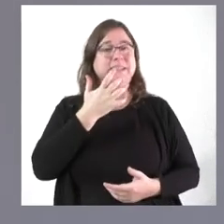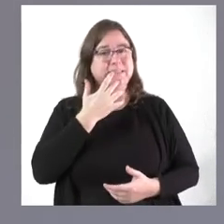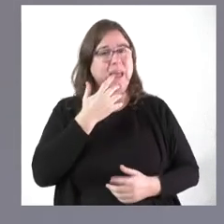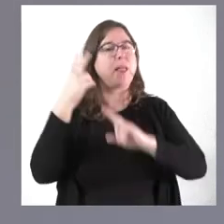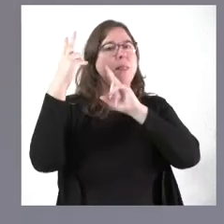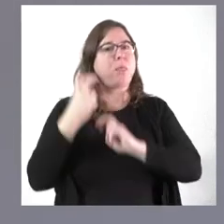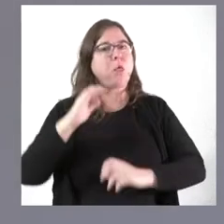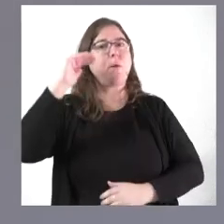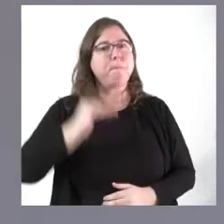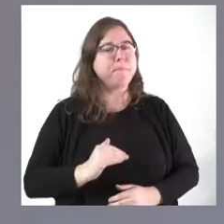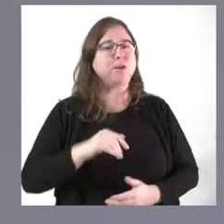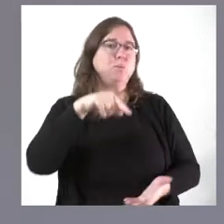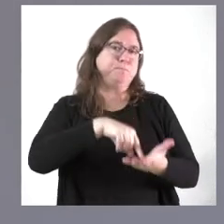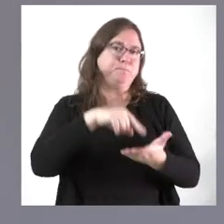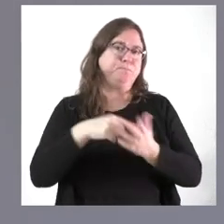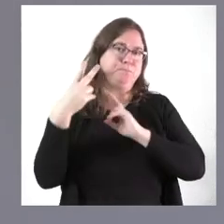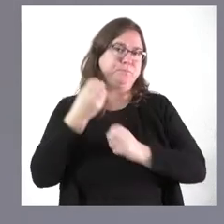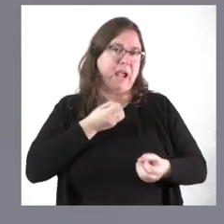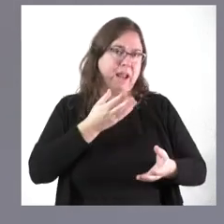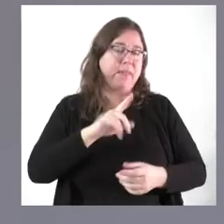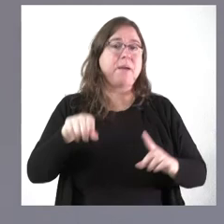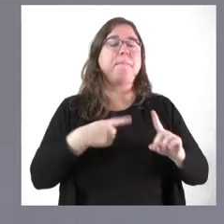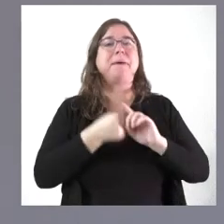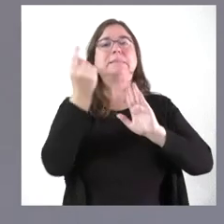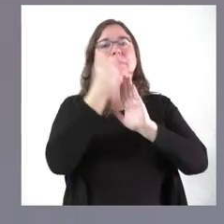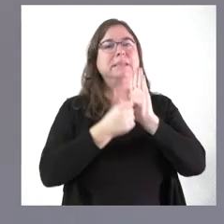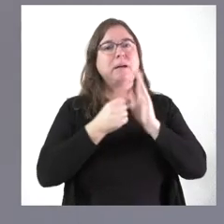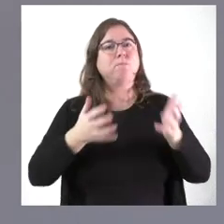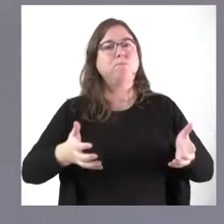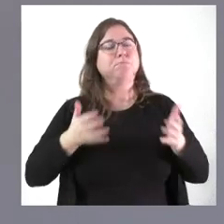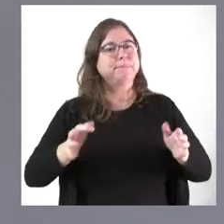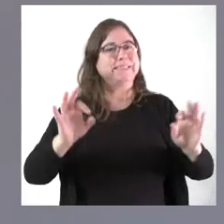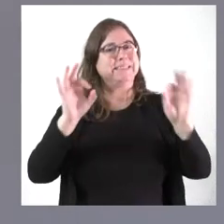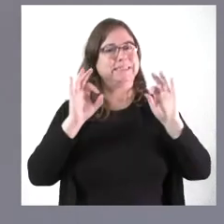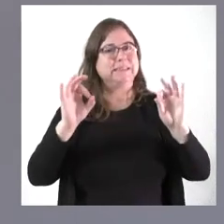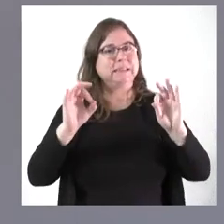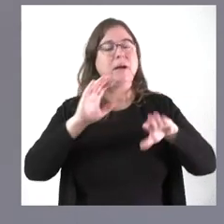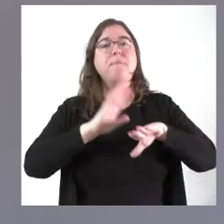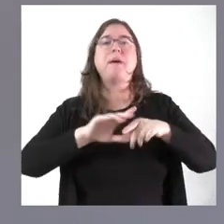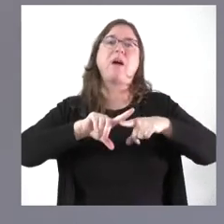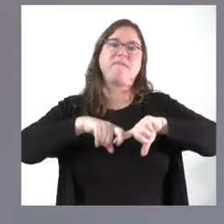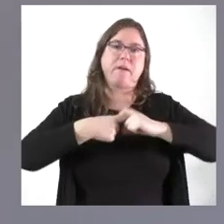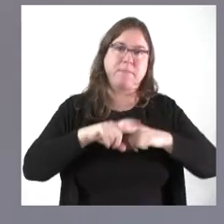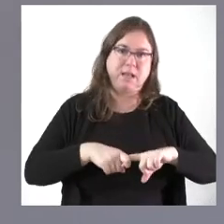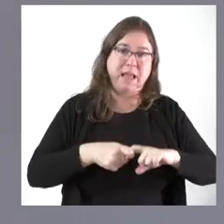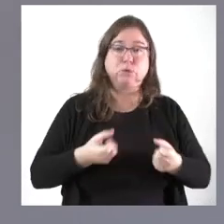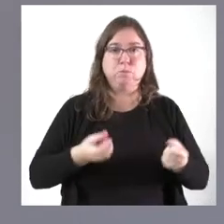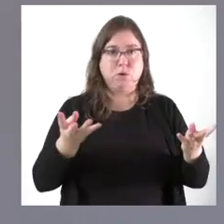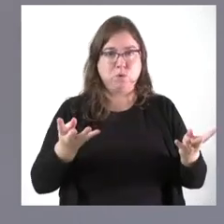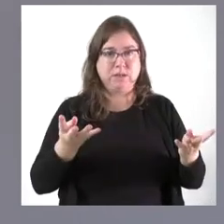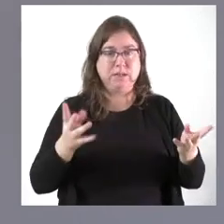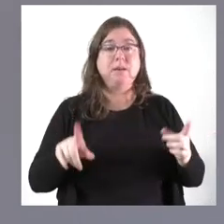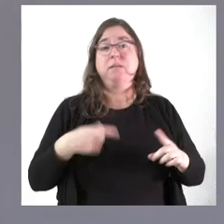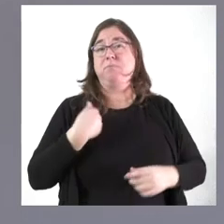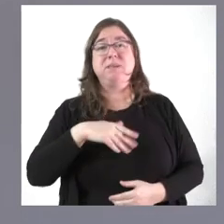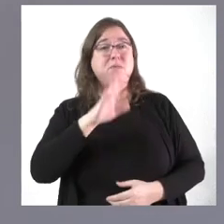en las personas físicas y medidas que beneficiarán muy específicamente a las familias numerosas tal y